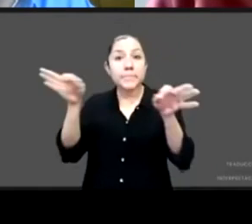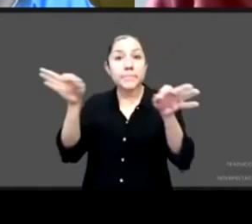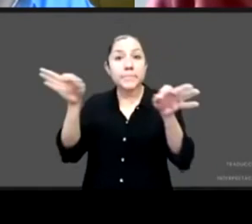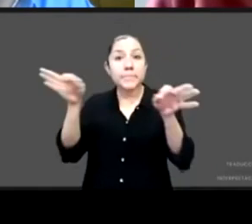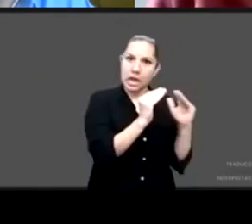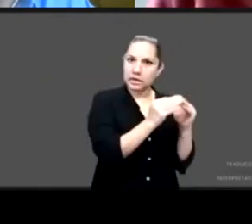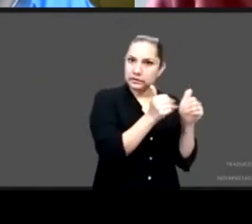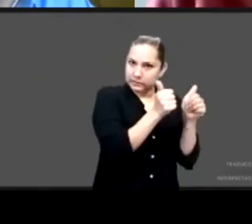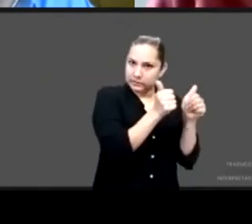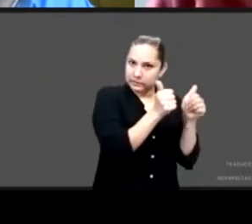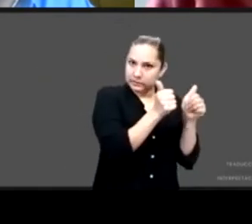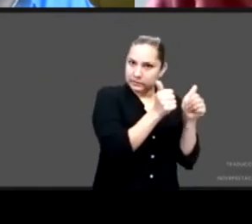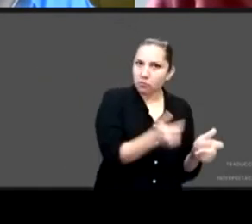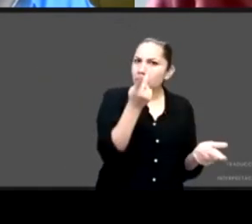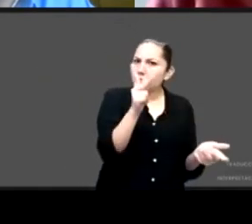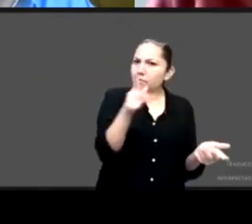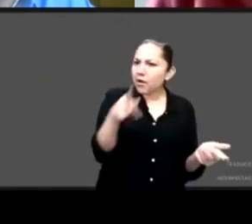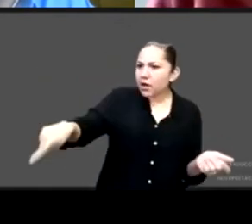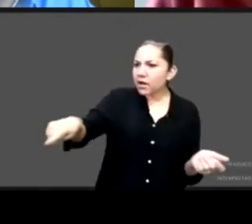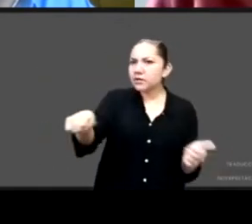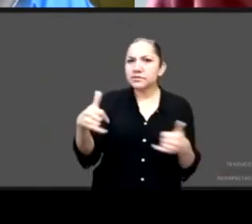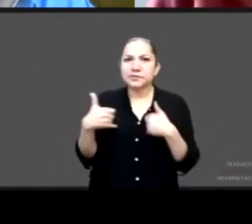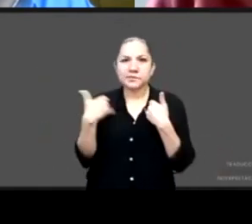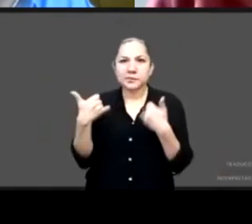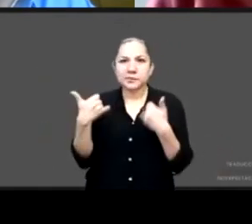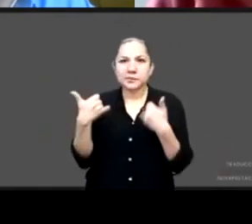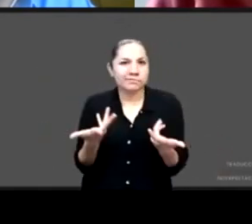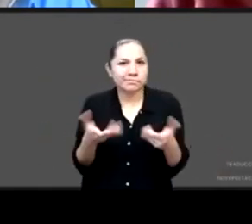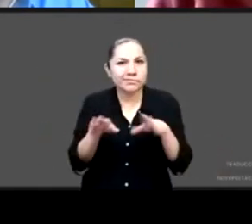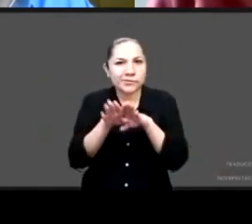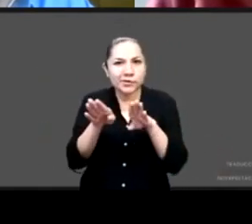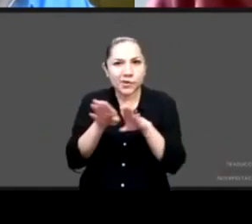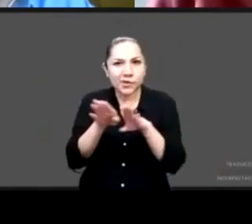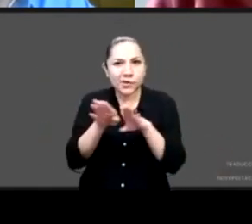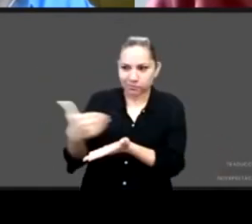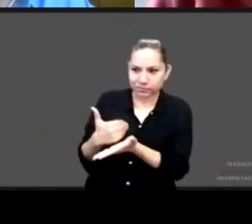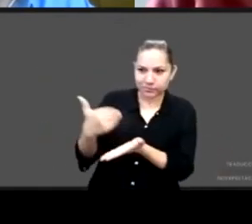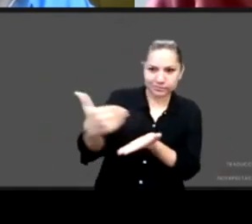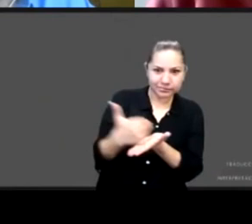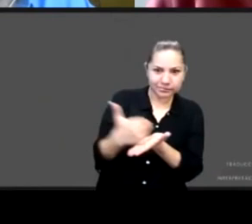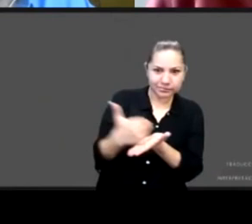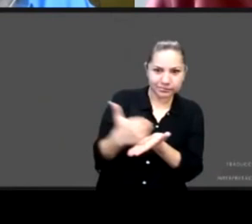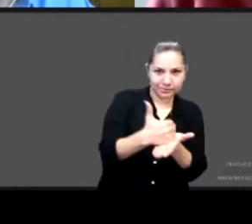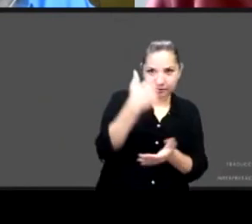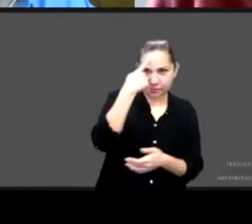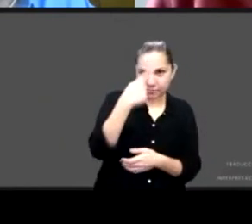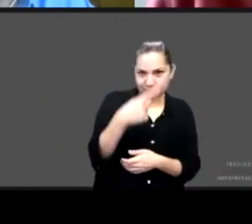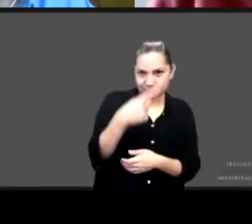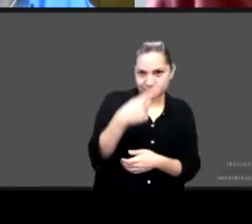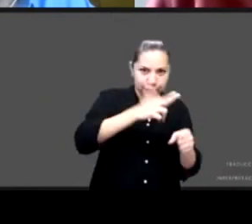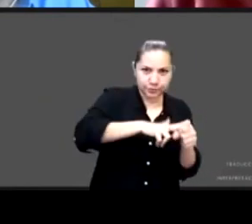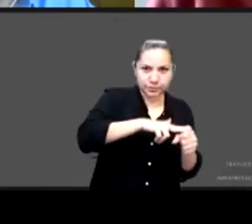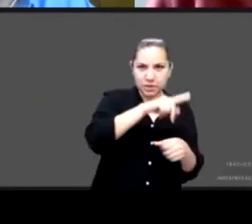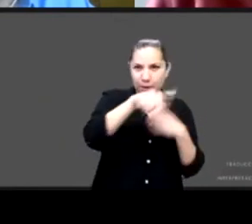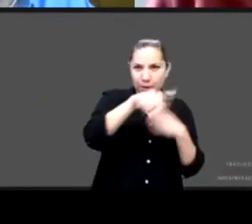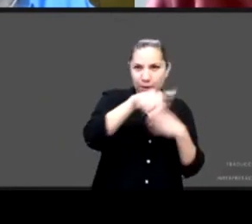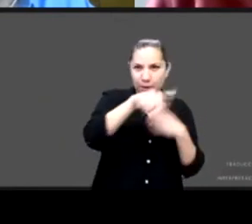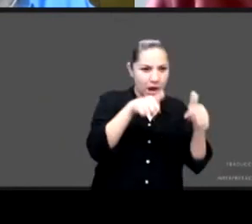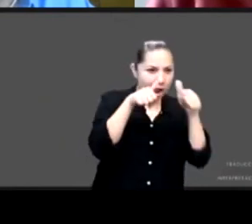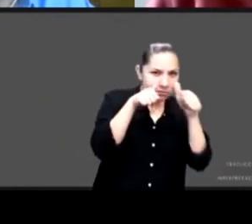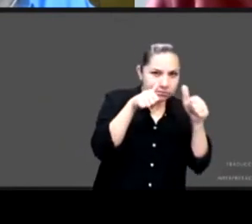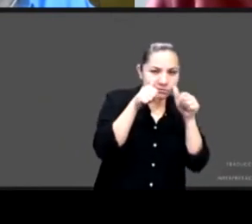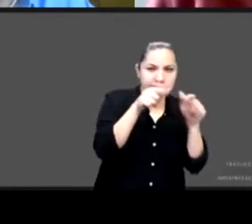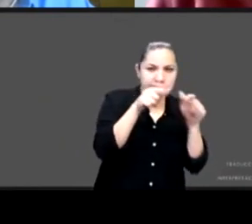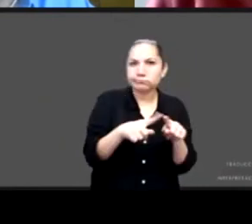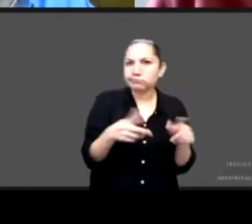¿cómo vamos a esperar a que vayan hasta nuestras unidades de salud, cierto? De igual manera, en otro webinar pasado, el CONAPO